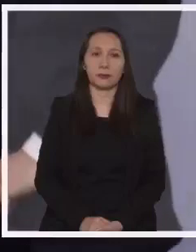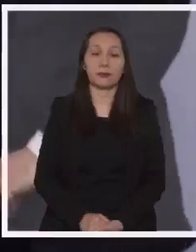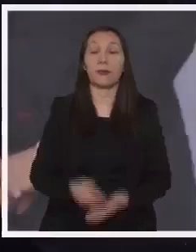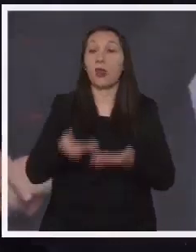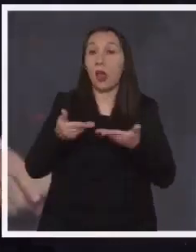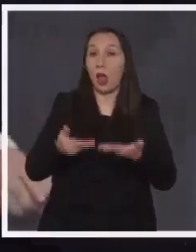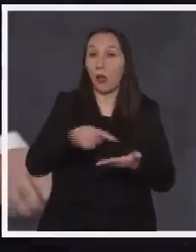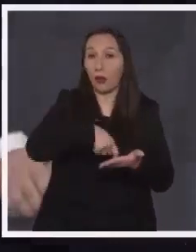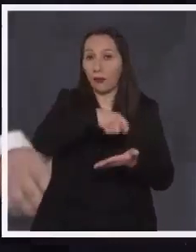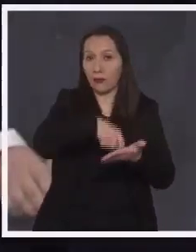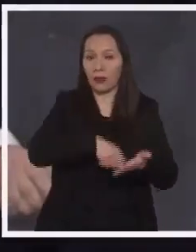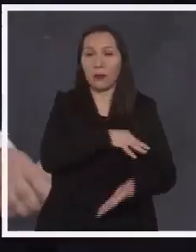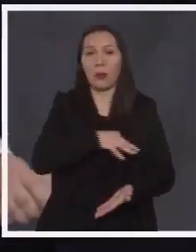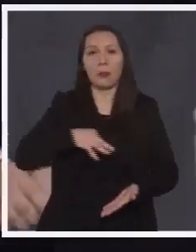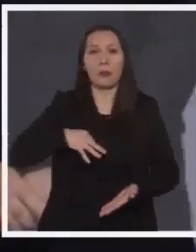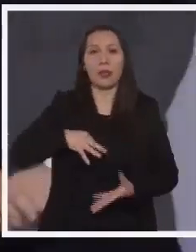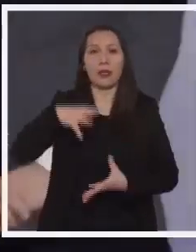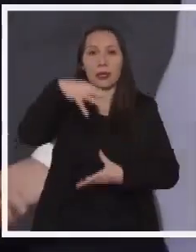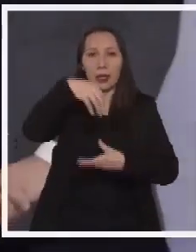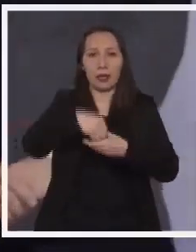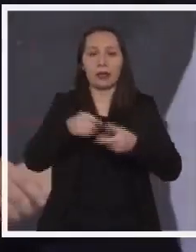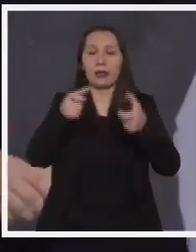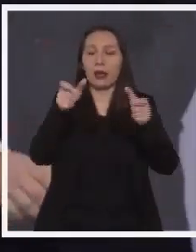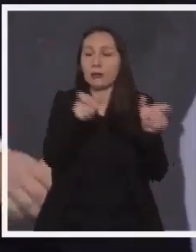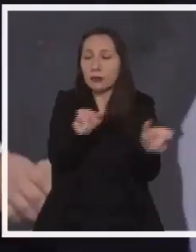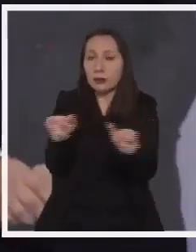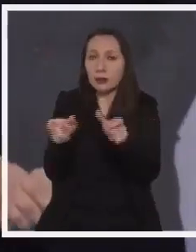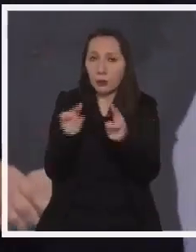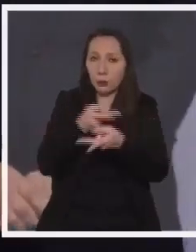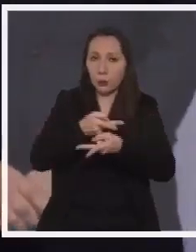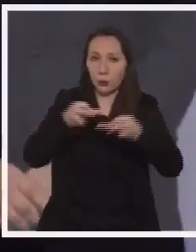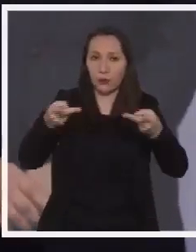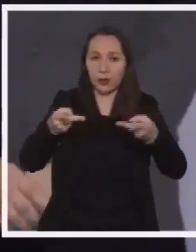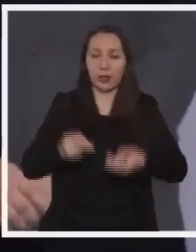A continuación, firma la ministra del Interior y Seguridad Pública.